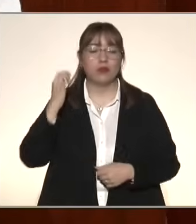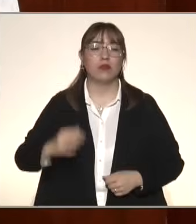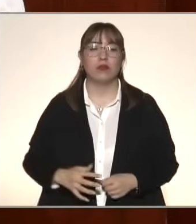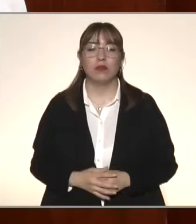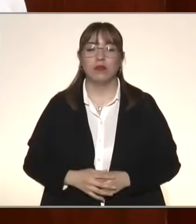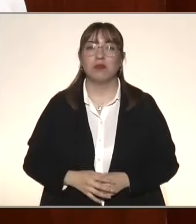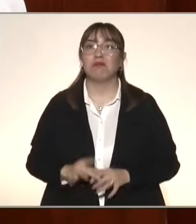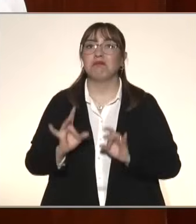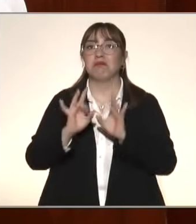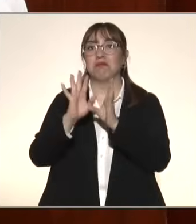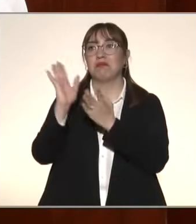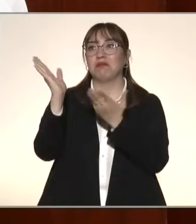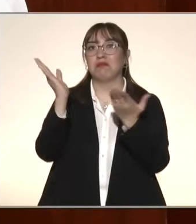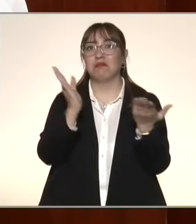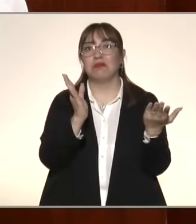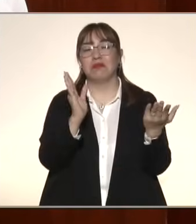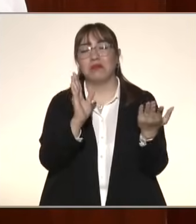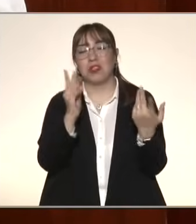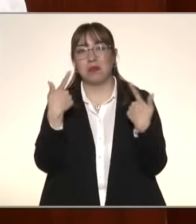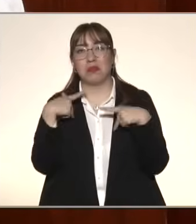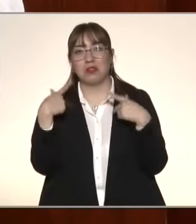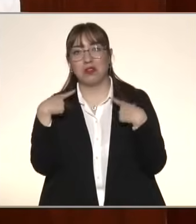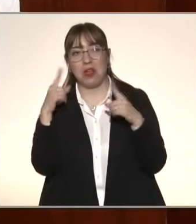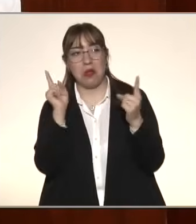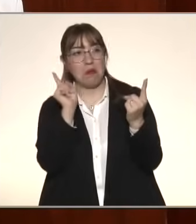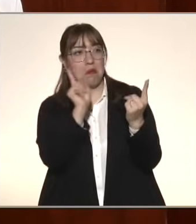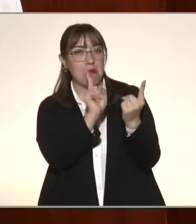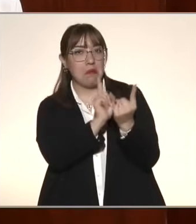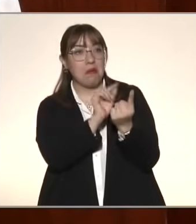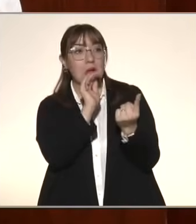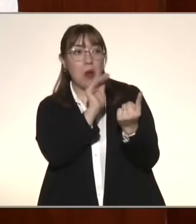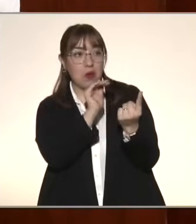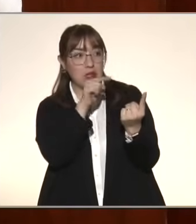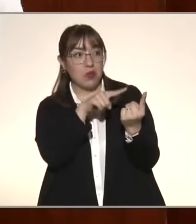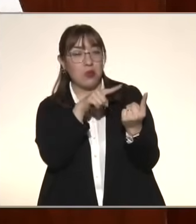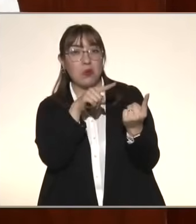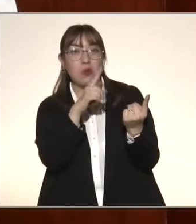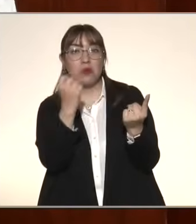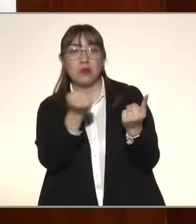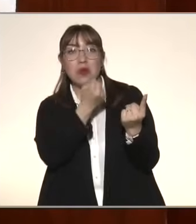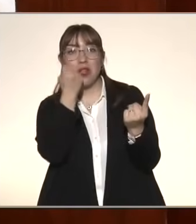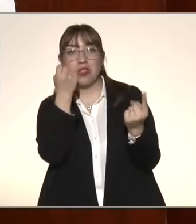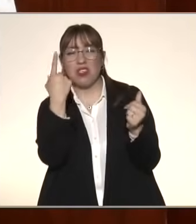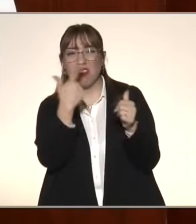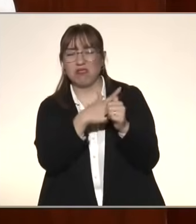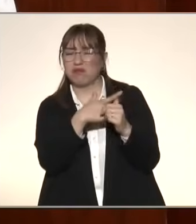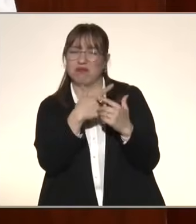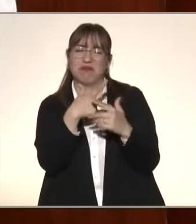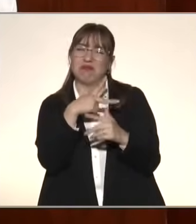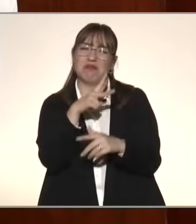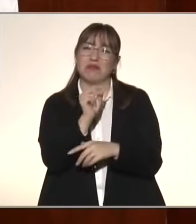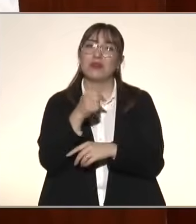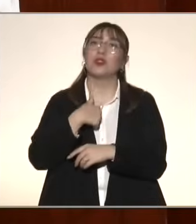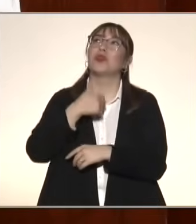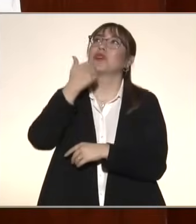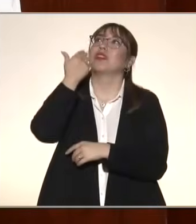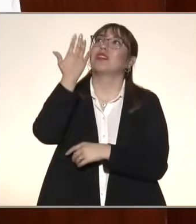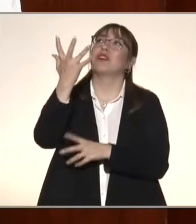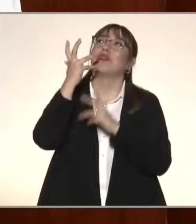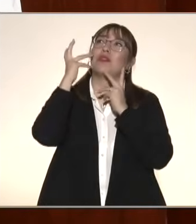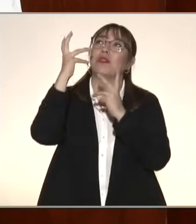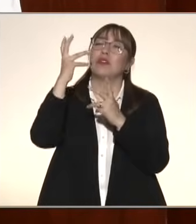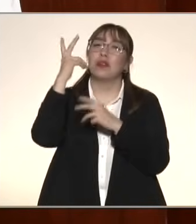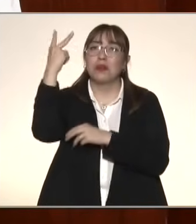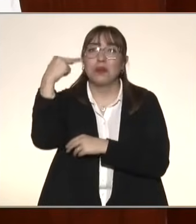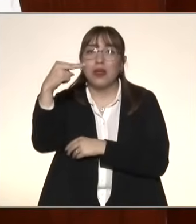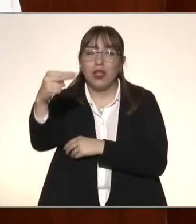a tocarte. Exactamente. ¿No? O sea, sí tengo esa esperanza de poder cumplir este propósito que